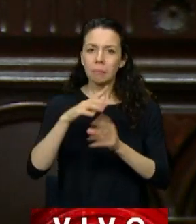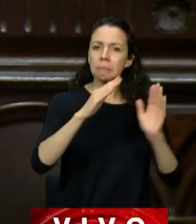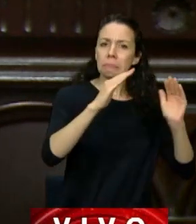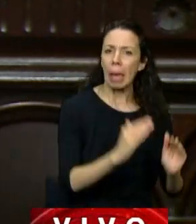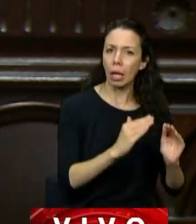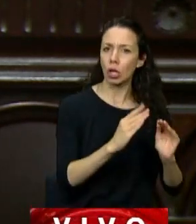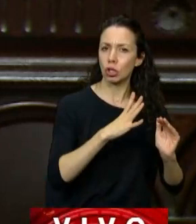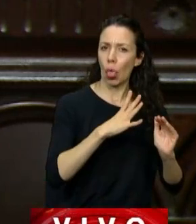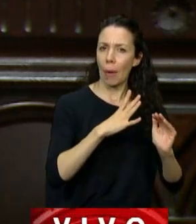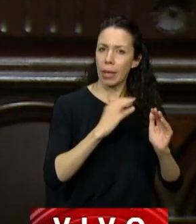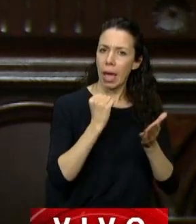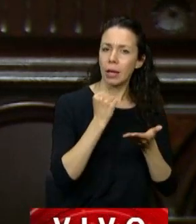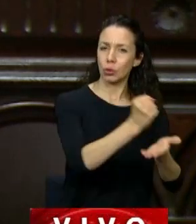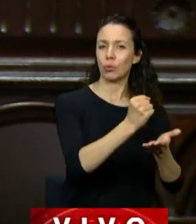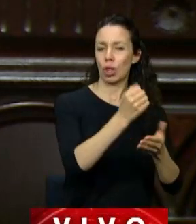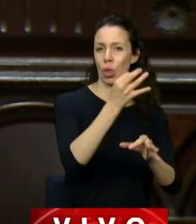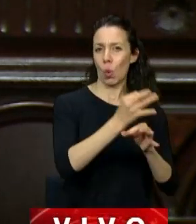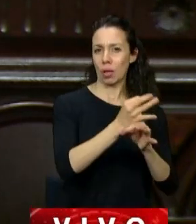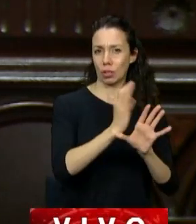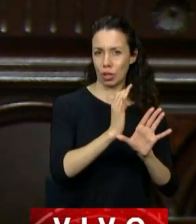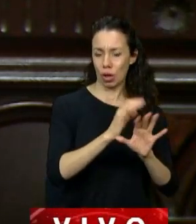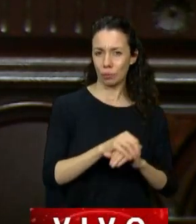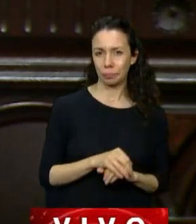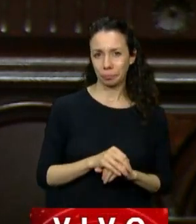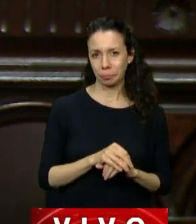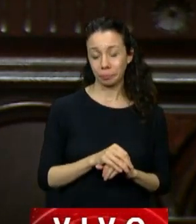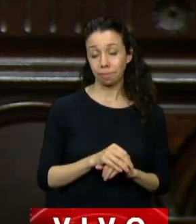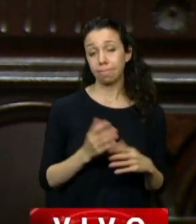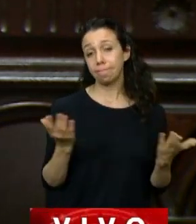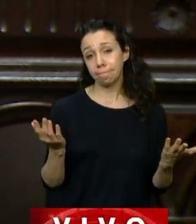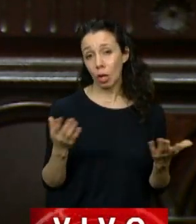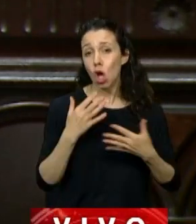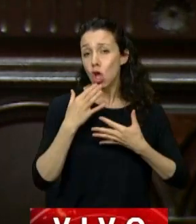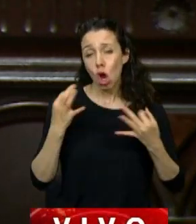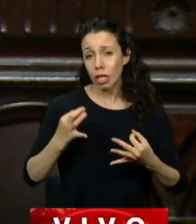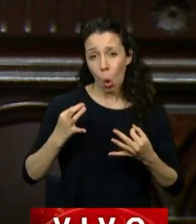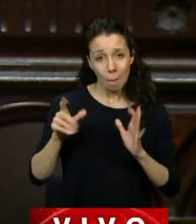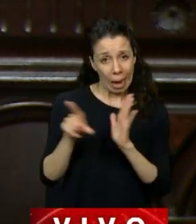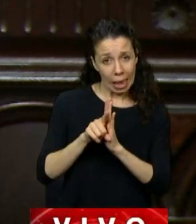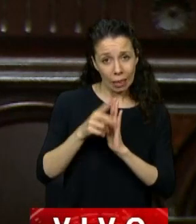justamente del presupuesto educativo. Así que, lejos de cumplirlo, estamos,